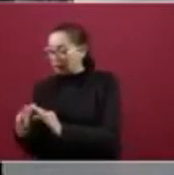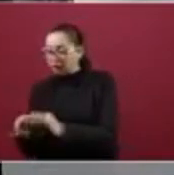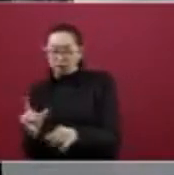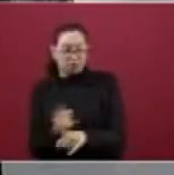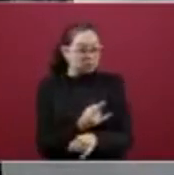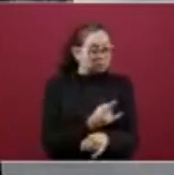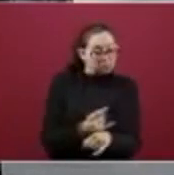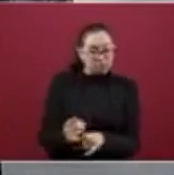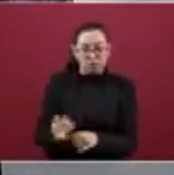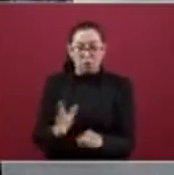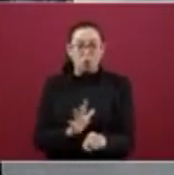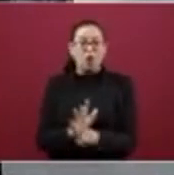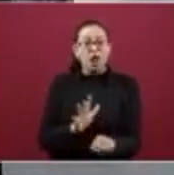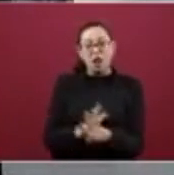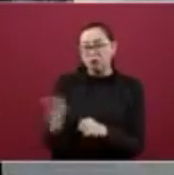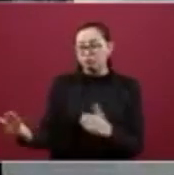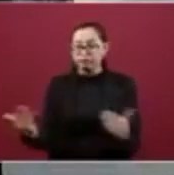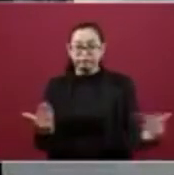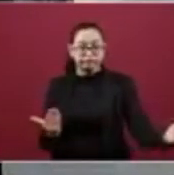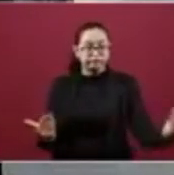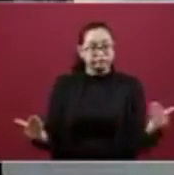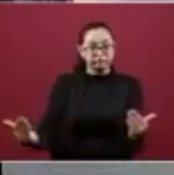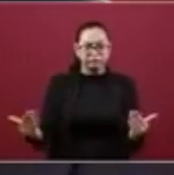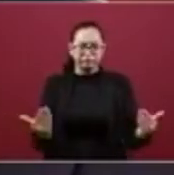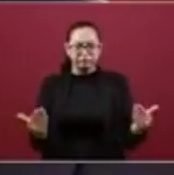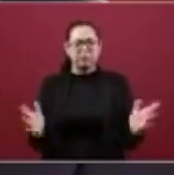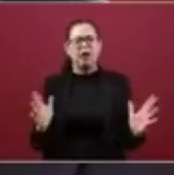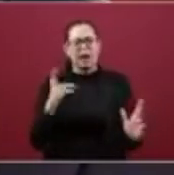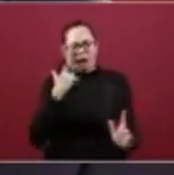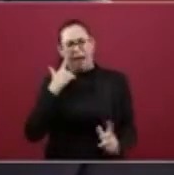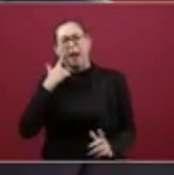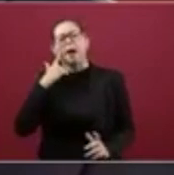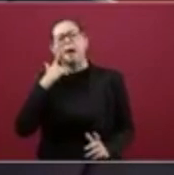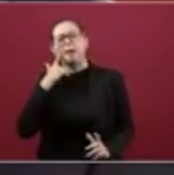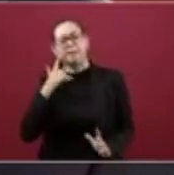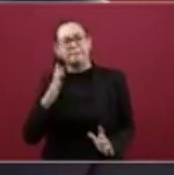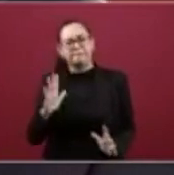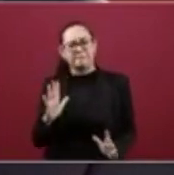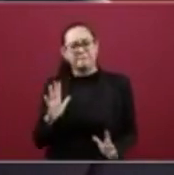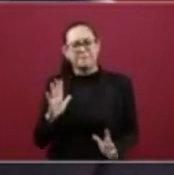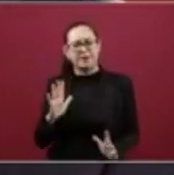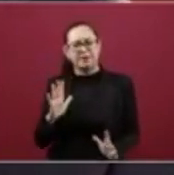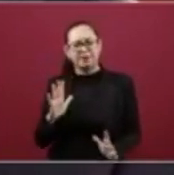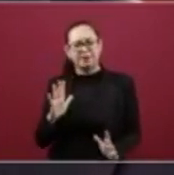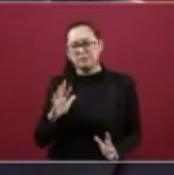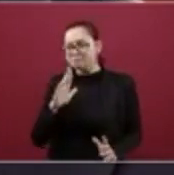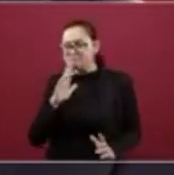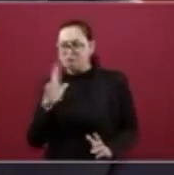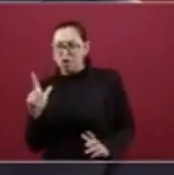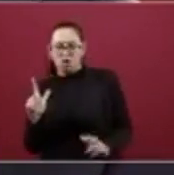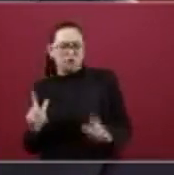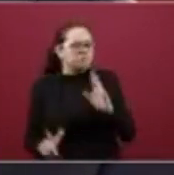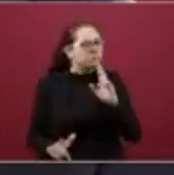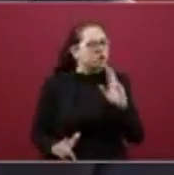Ese es el desafío respetuoso. ¿Qué es mejor?